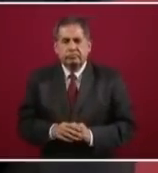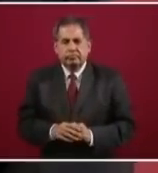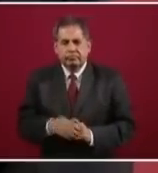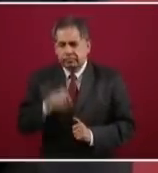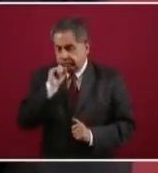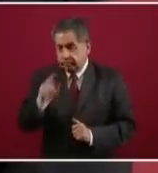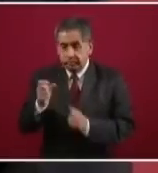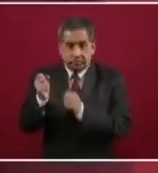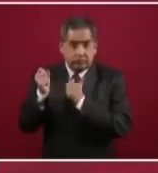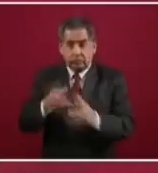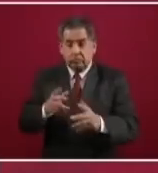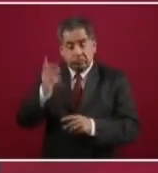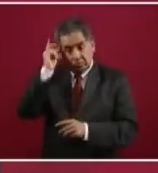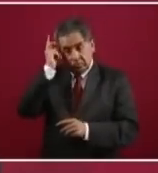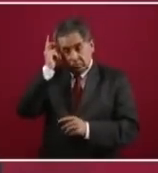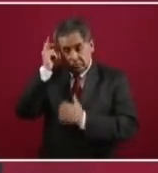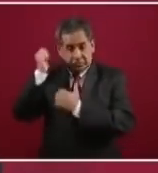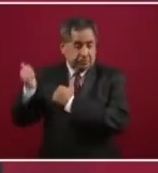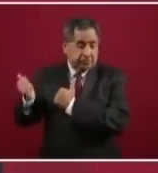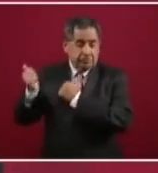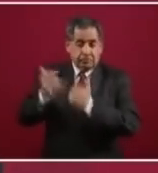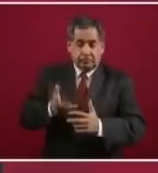pero sí van a ser muchos caballos.